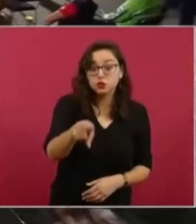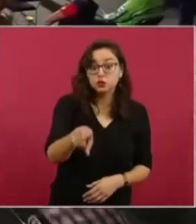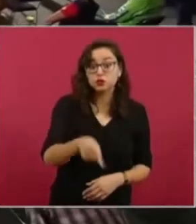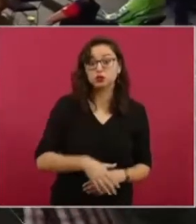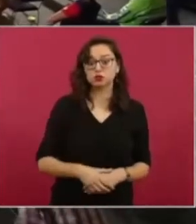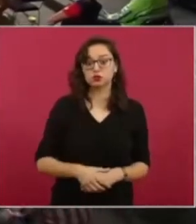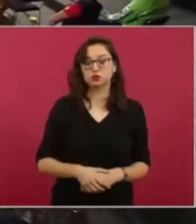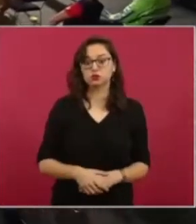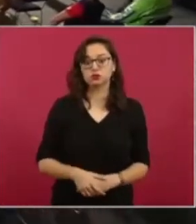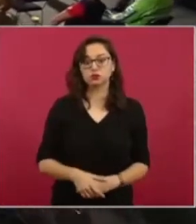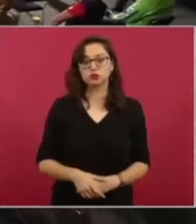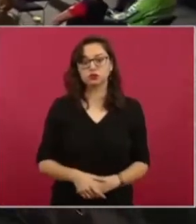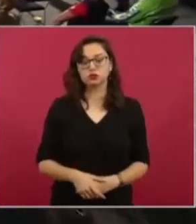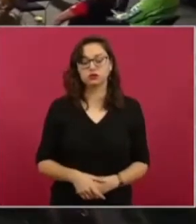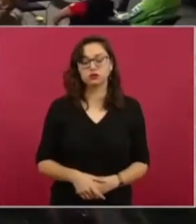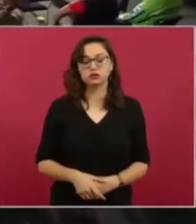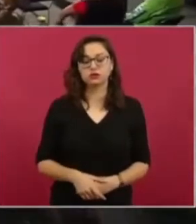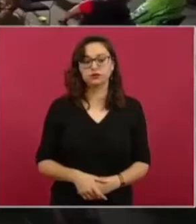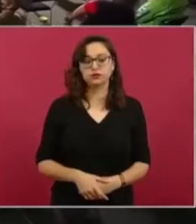muchacho.